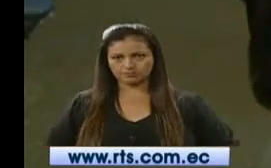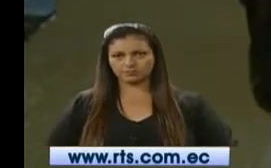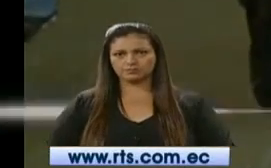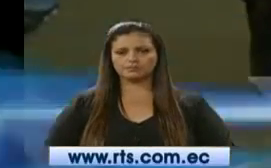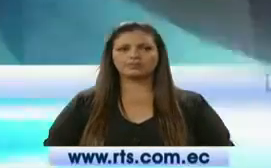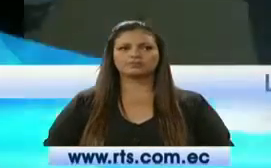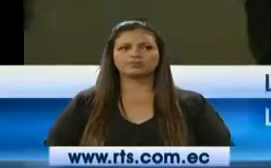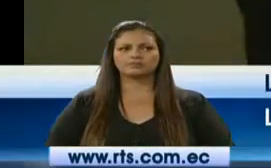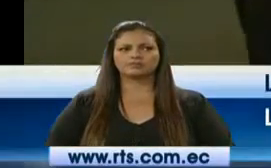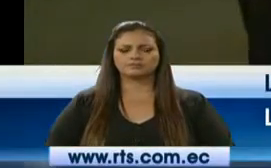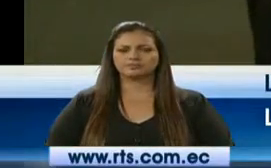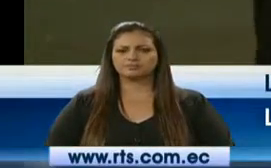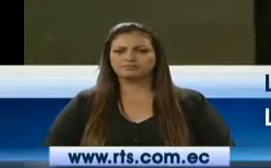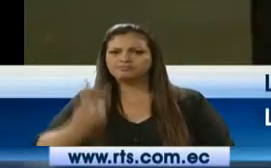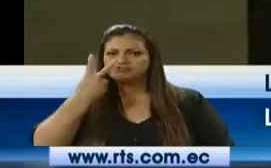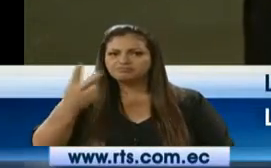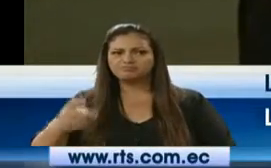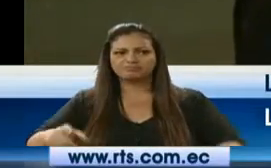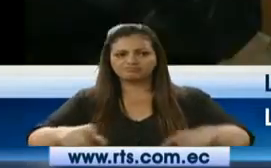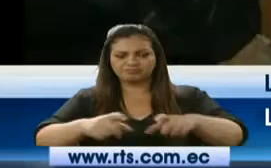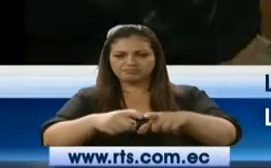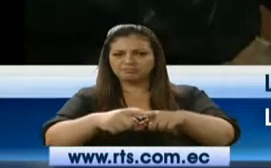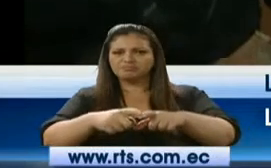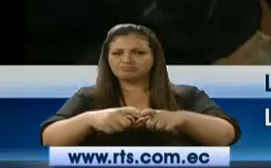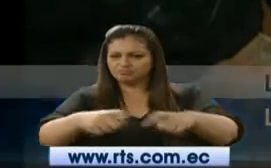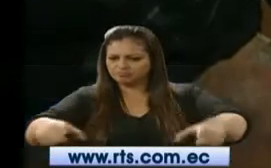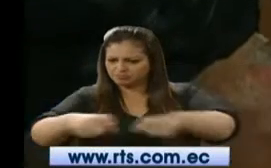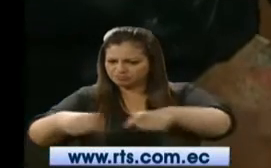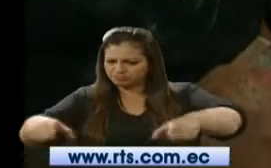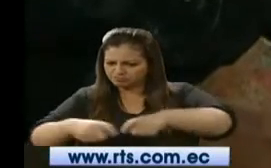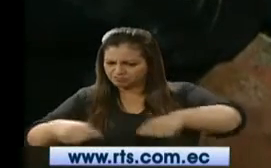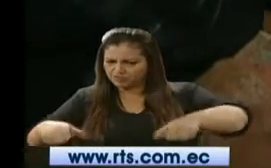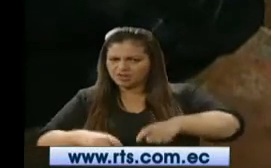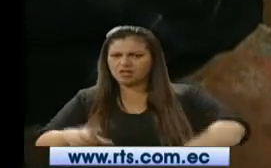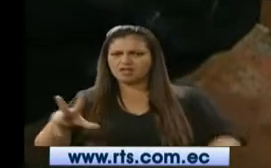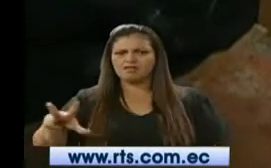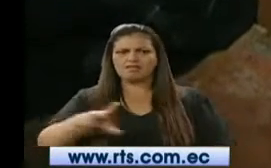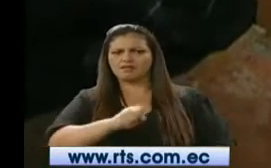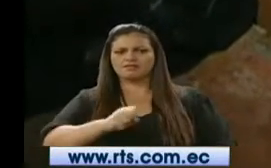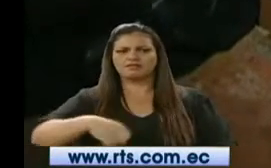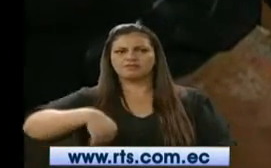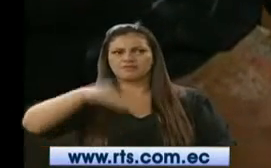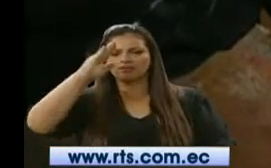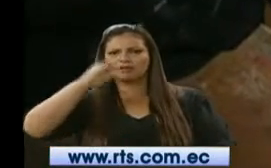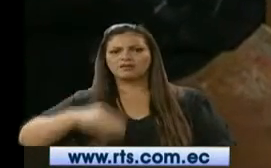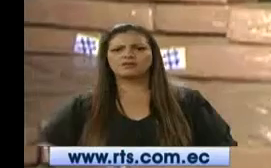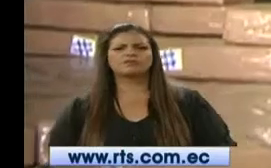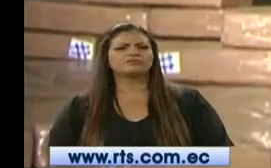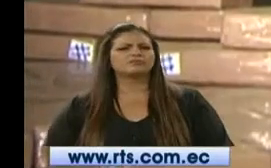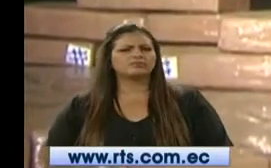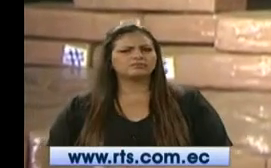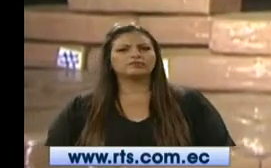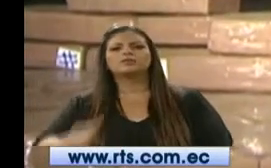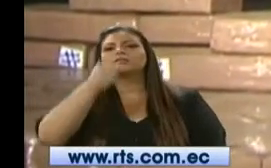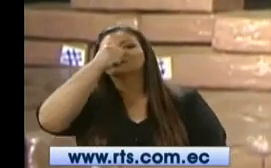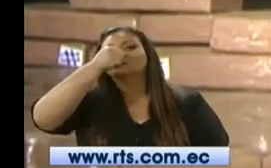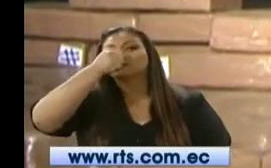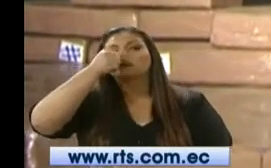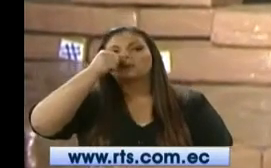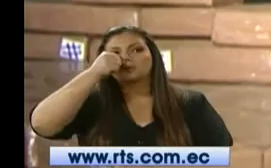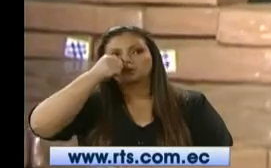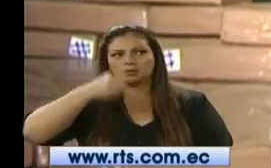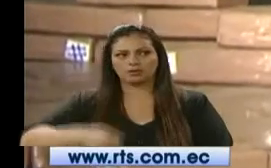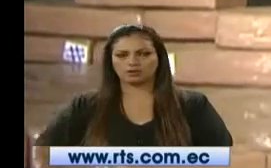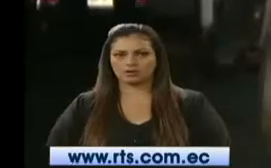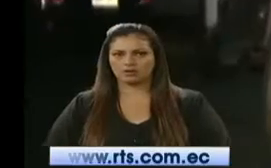Más de 300 bloques de clorhidrato de cocaína se encontraban ocultos en ese tanquero de combustible que circulaba por la vía perimetral